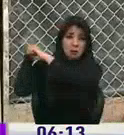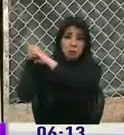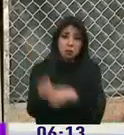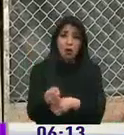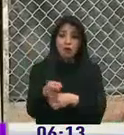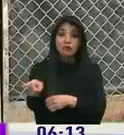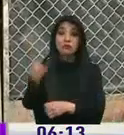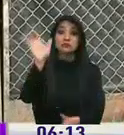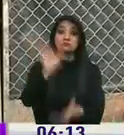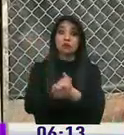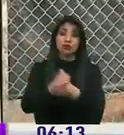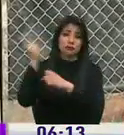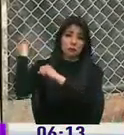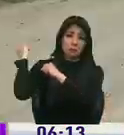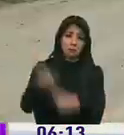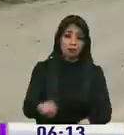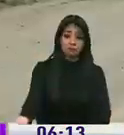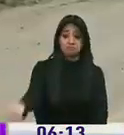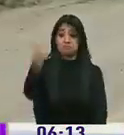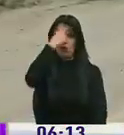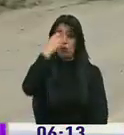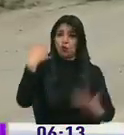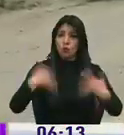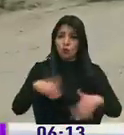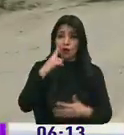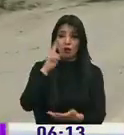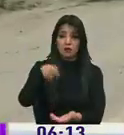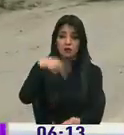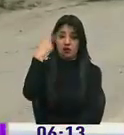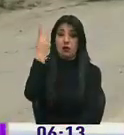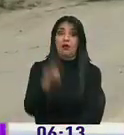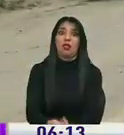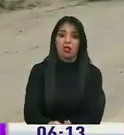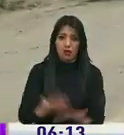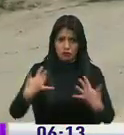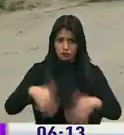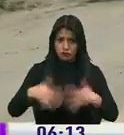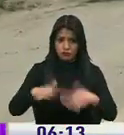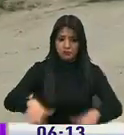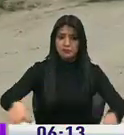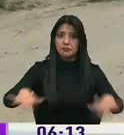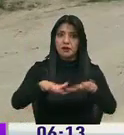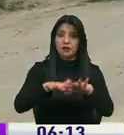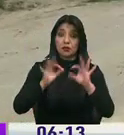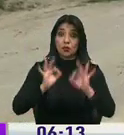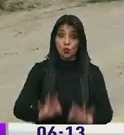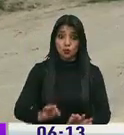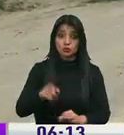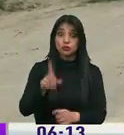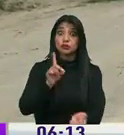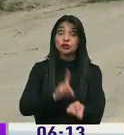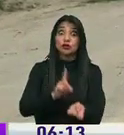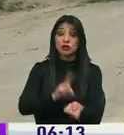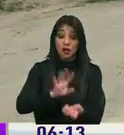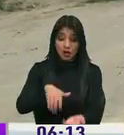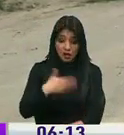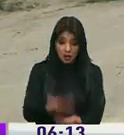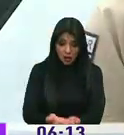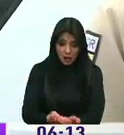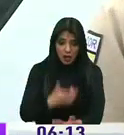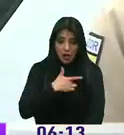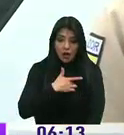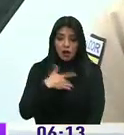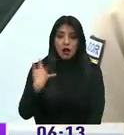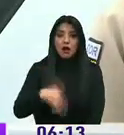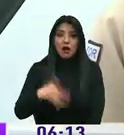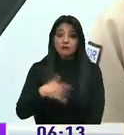sus tres hijos en la cabeza éste se desplomó quedando boca abajo en el patio cuando llegaron los paramédicos la suerte estaba echada la